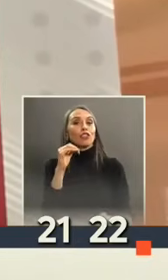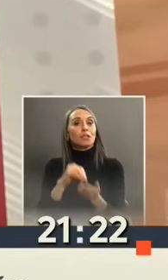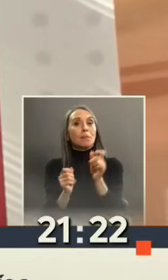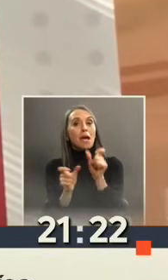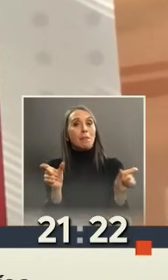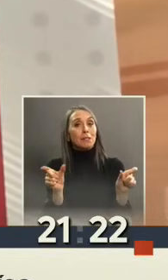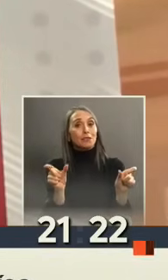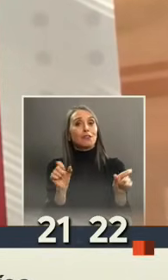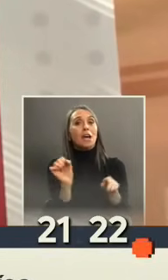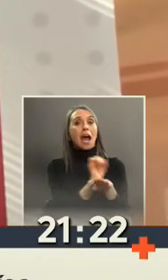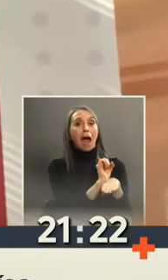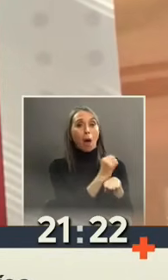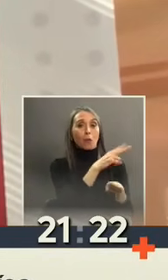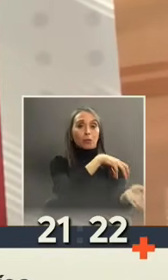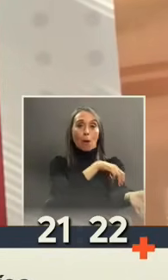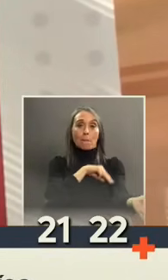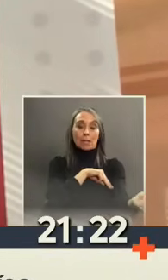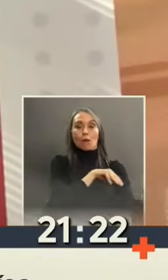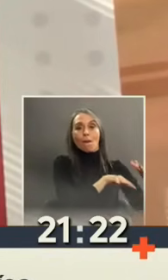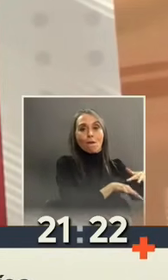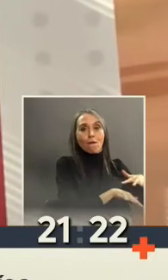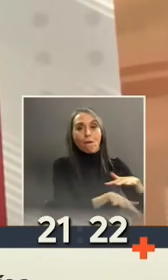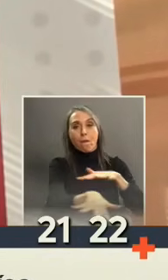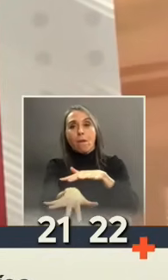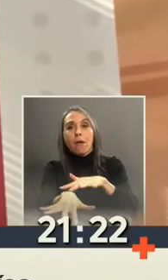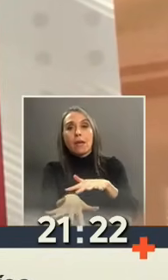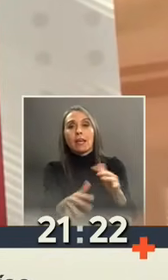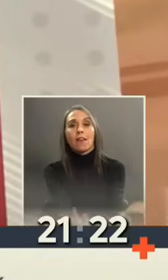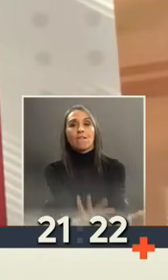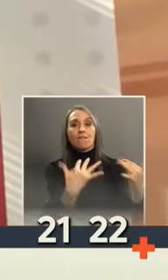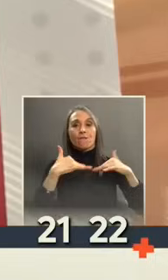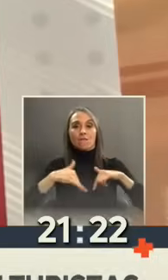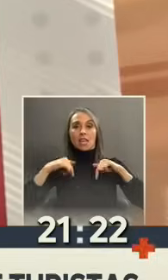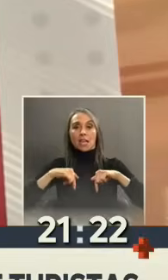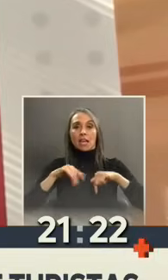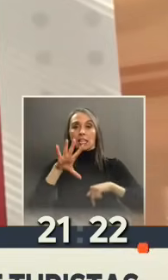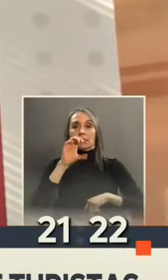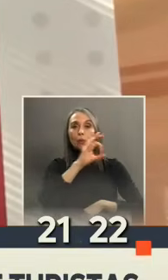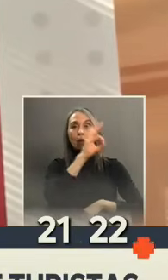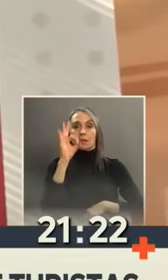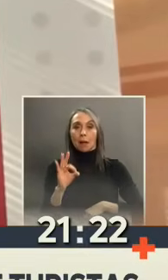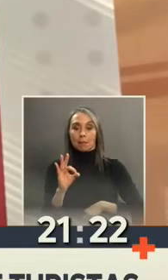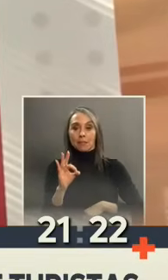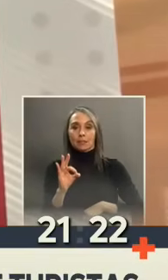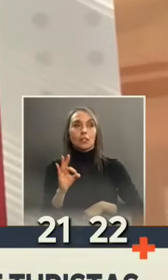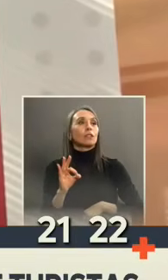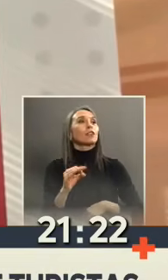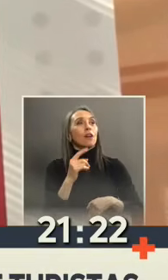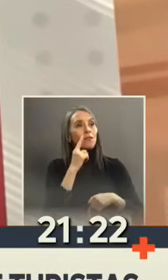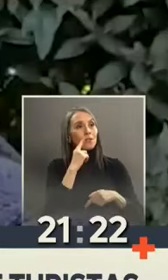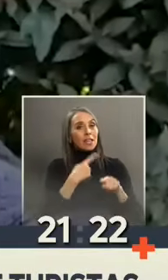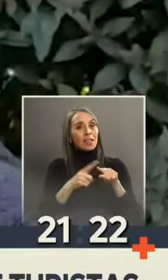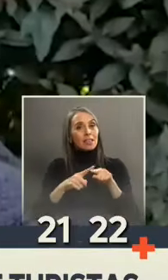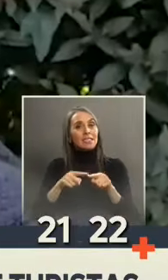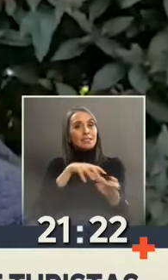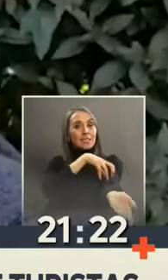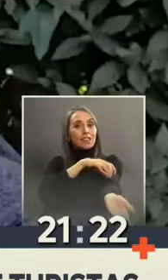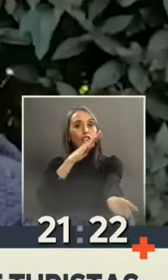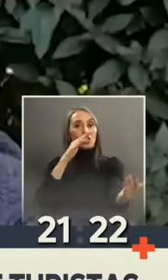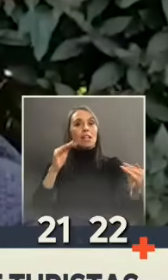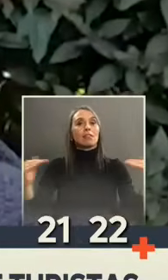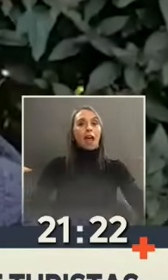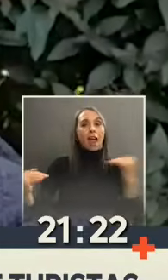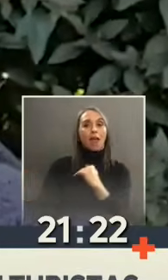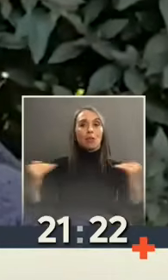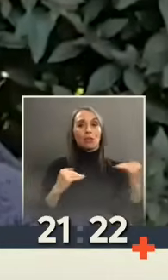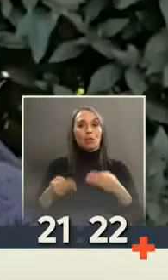la región metropolitana, de los que esperamos captar más del 50% del flujo vehicular por las distintas vías de acceso a nuestra región. Se registran ya